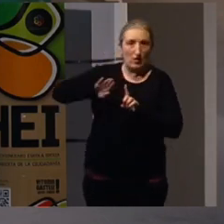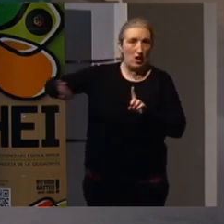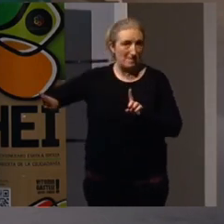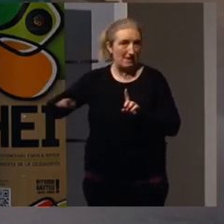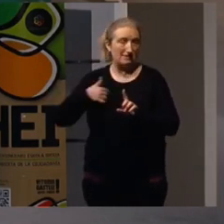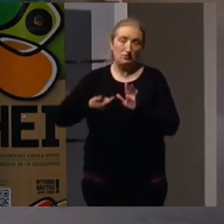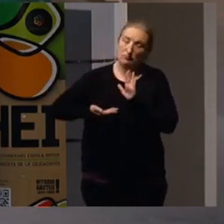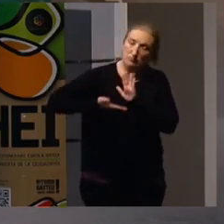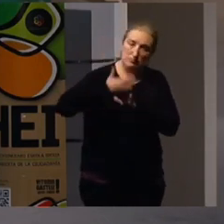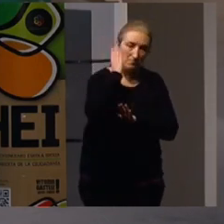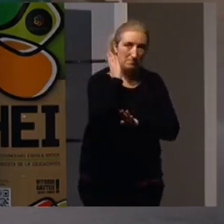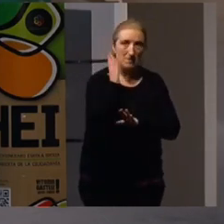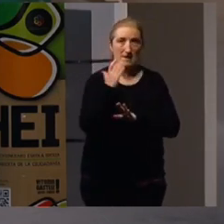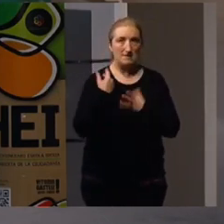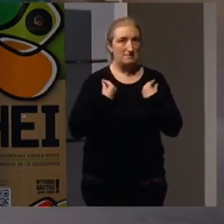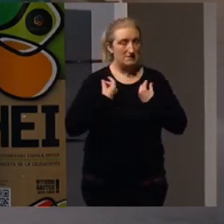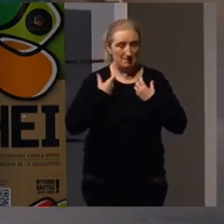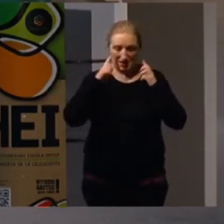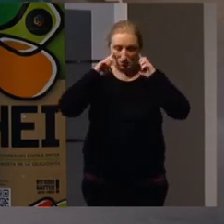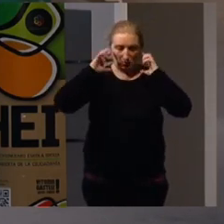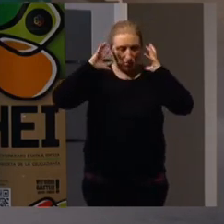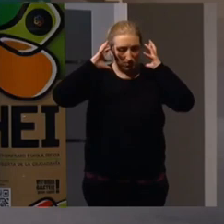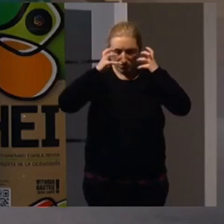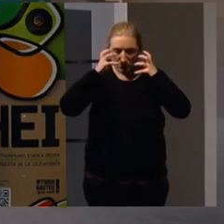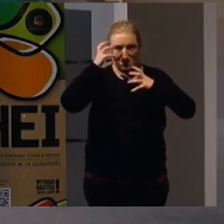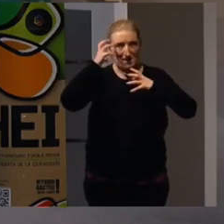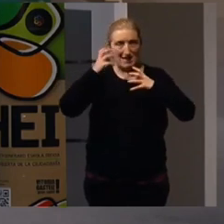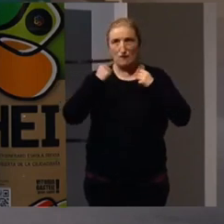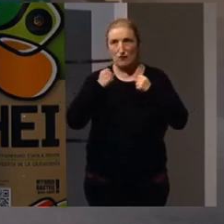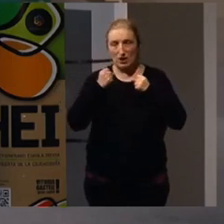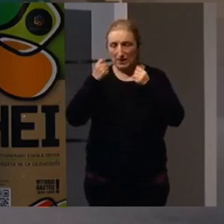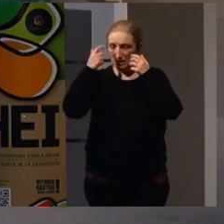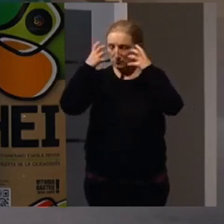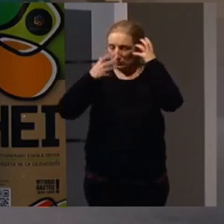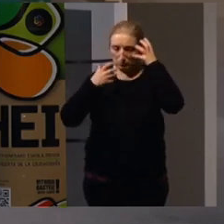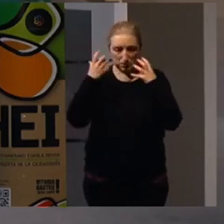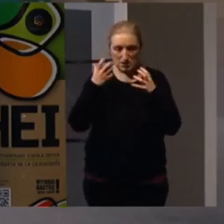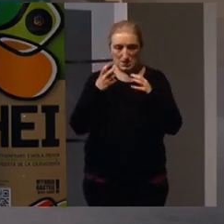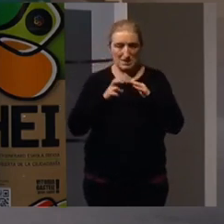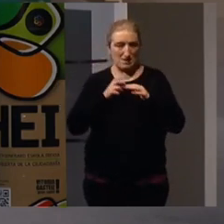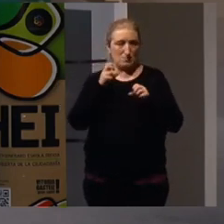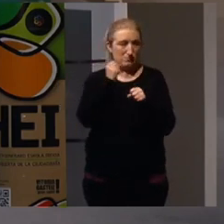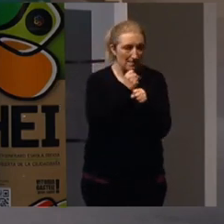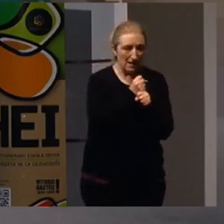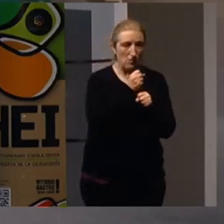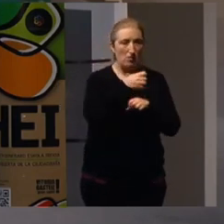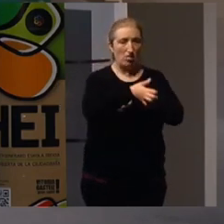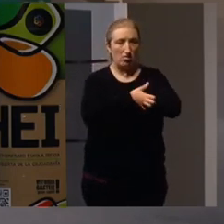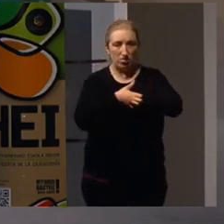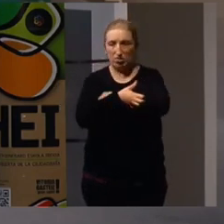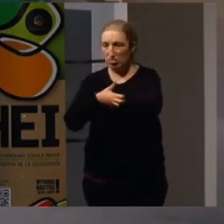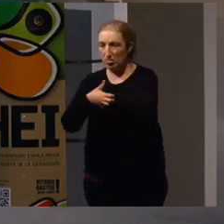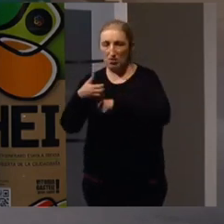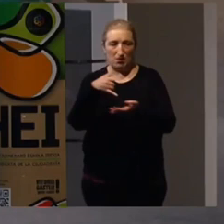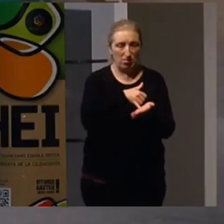sentido, si toda la energía mental, si toda la energía que tienes se te va en saltar de trabajo precario en trabajo precario e intentar